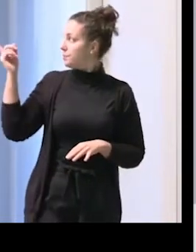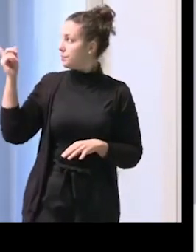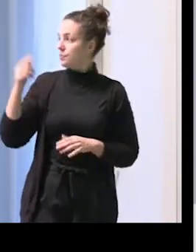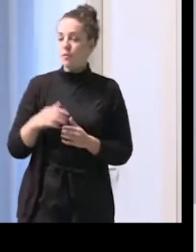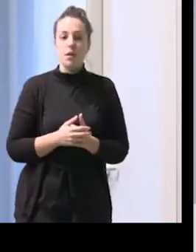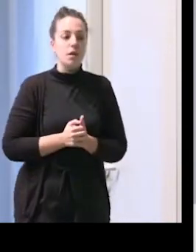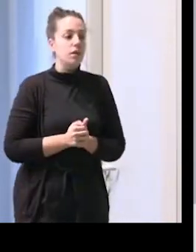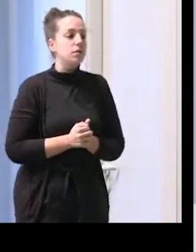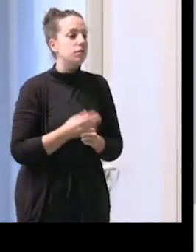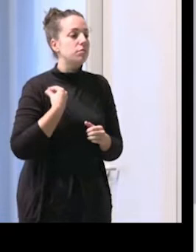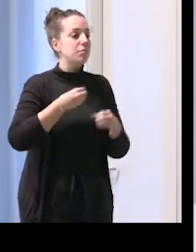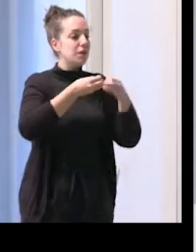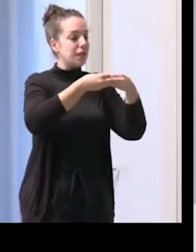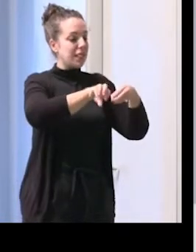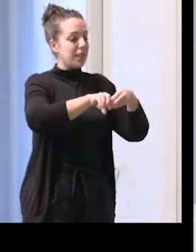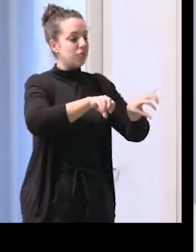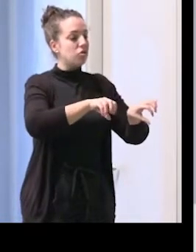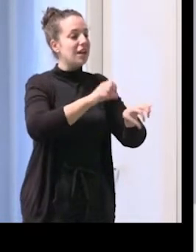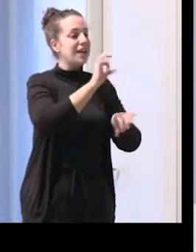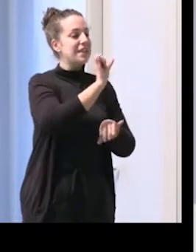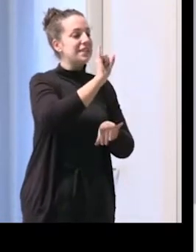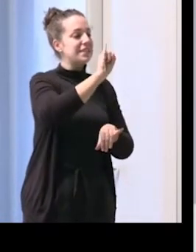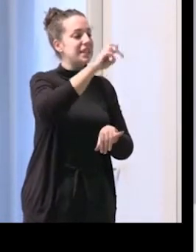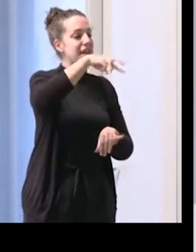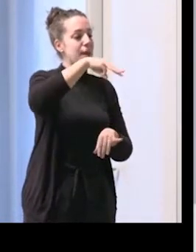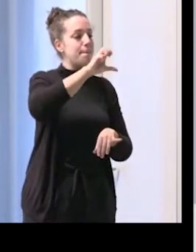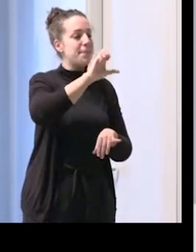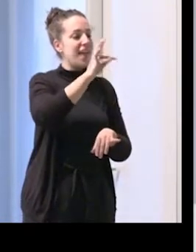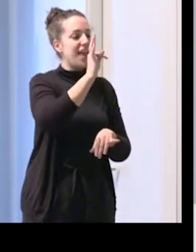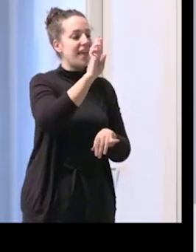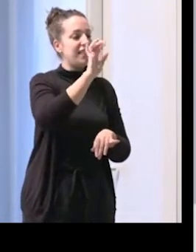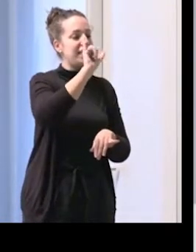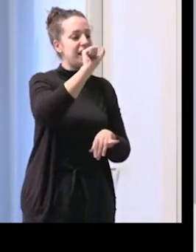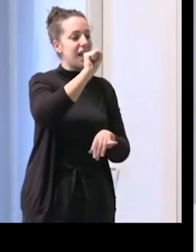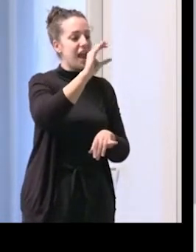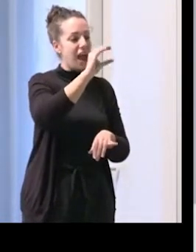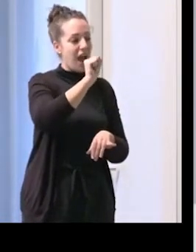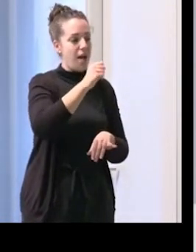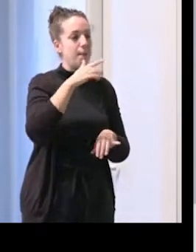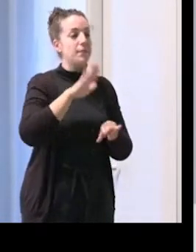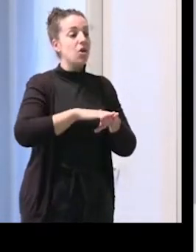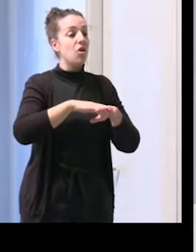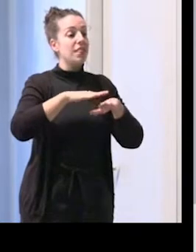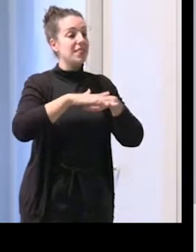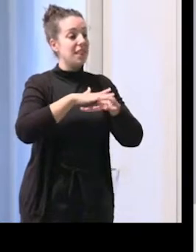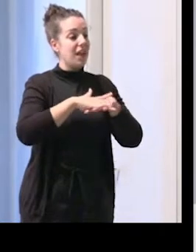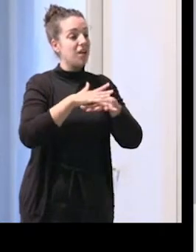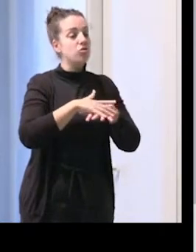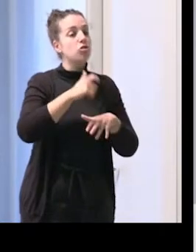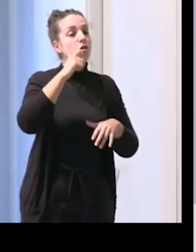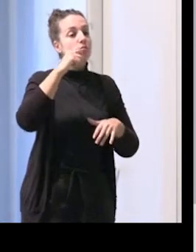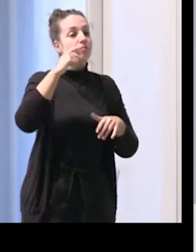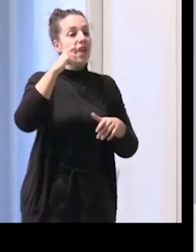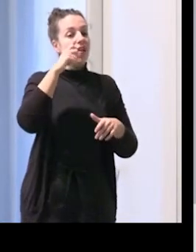más claro. Esta es una división celular simétrica. Pero en los tejidos que se están regenerando y que tienen esa población de células